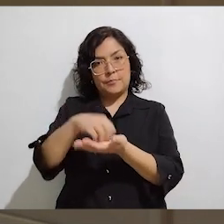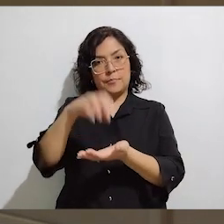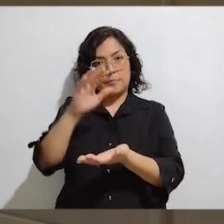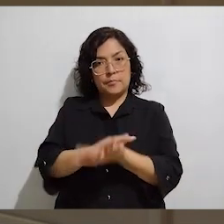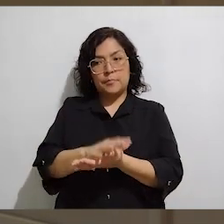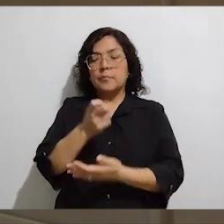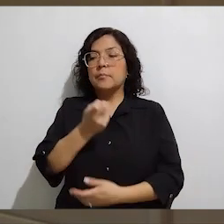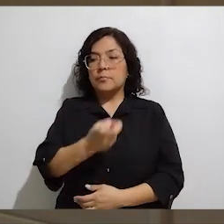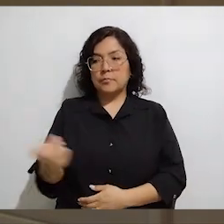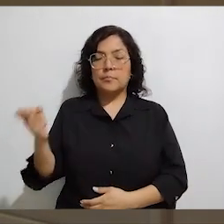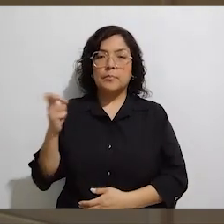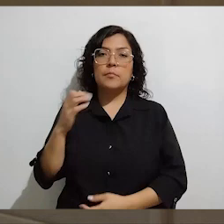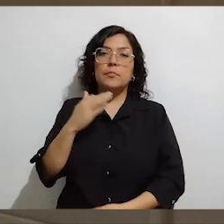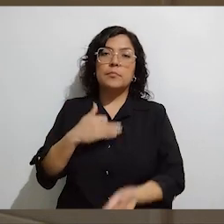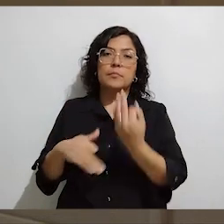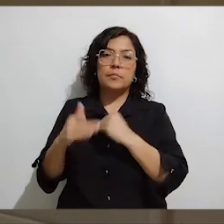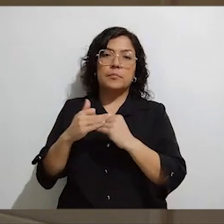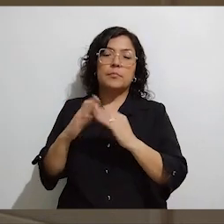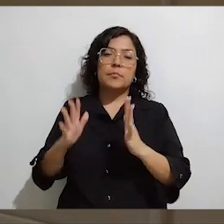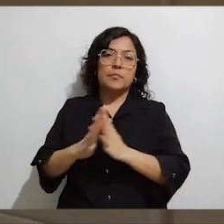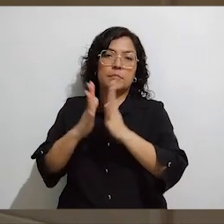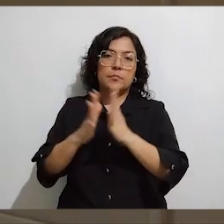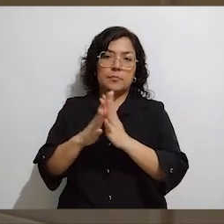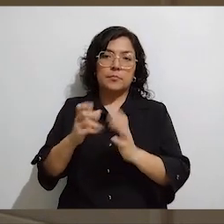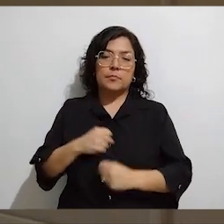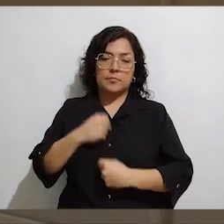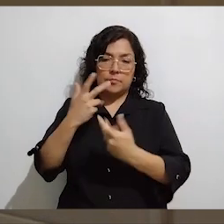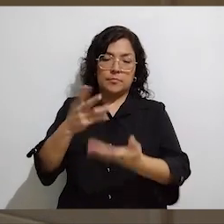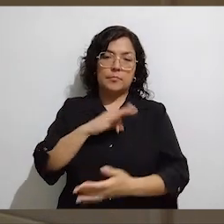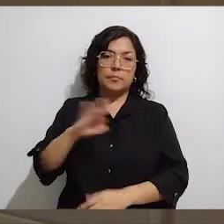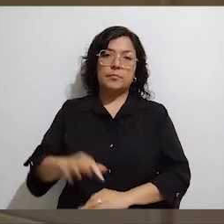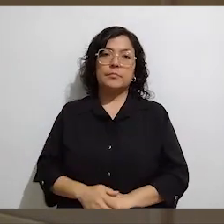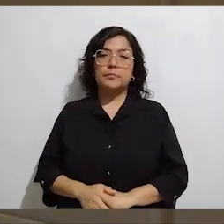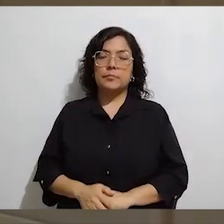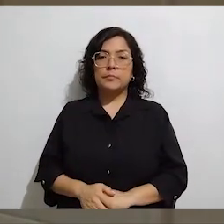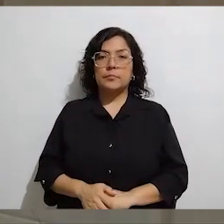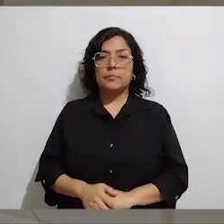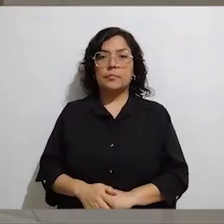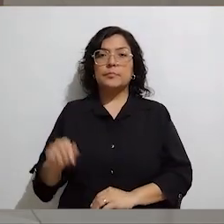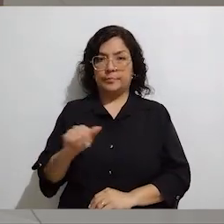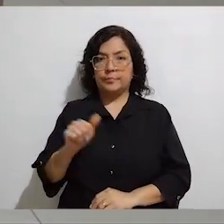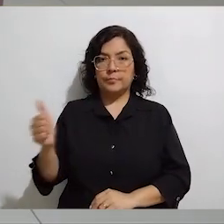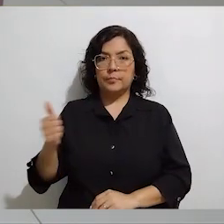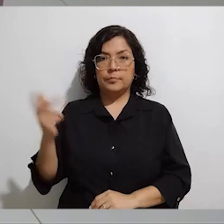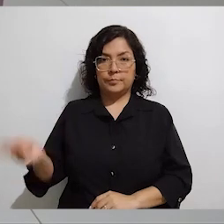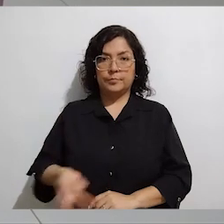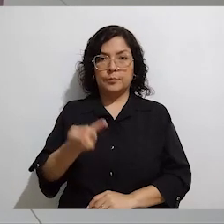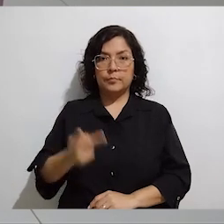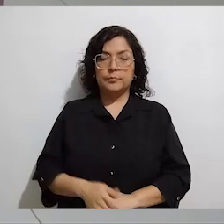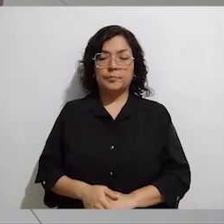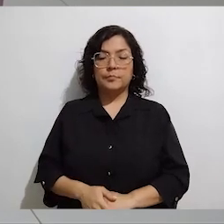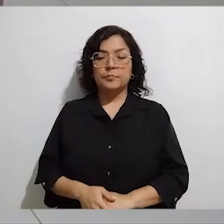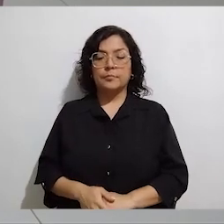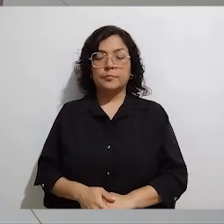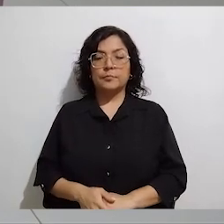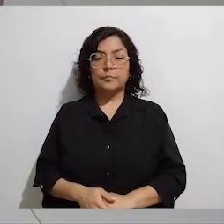ejercicio democrático a través del cual una sociedad se expresa. La otra pregunta que también nos formulaban